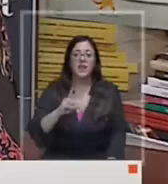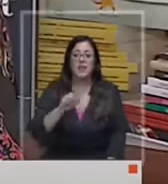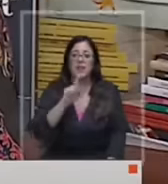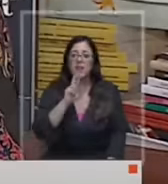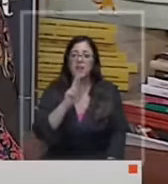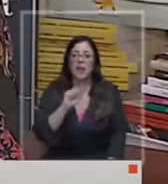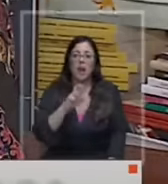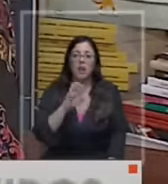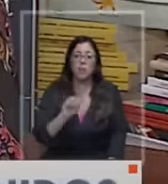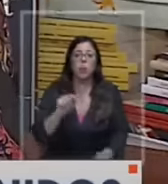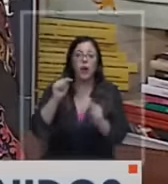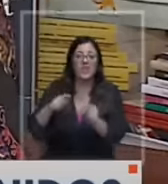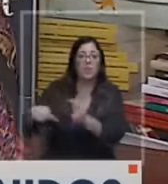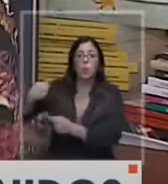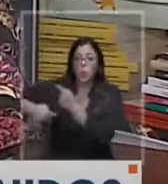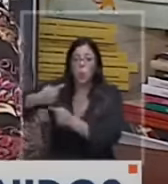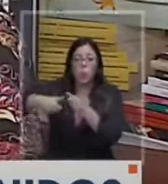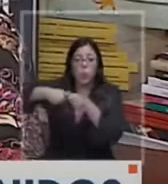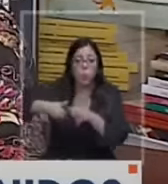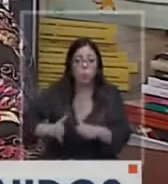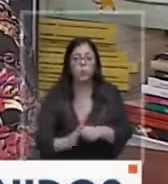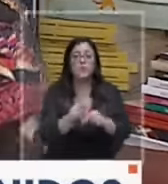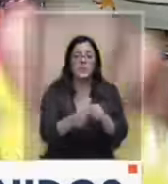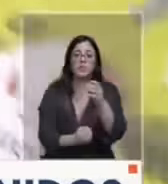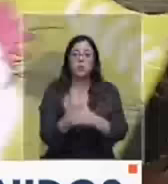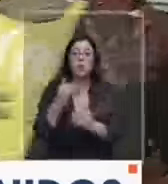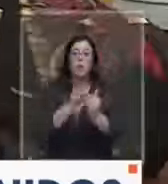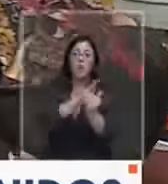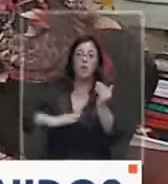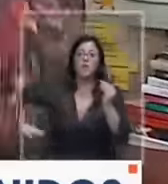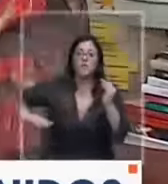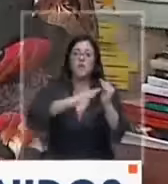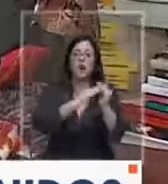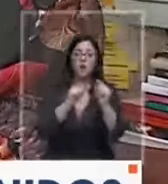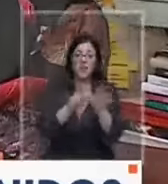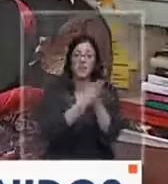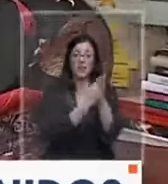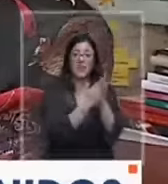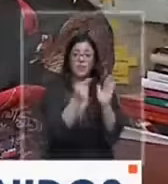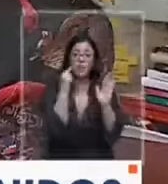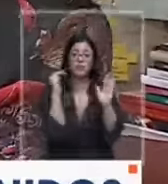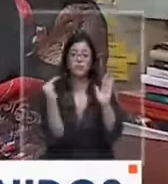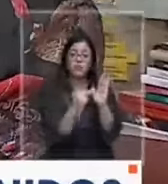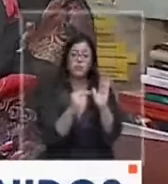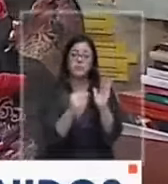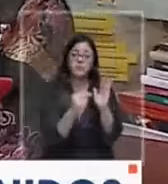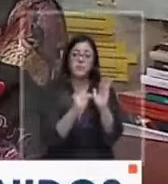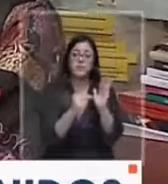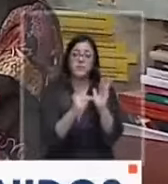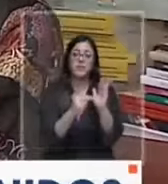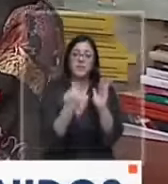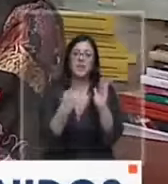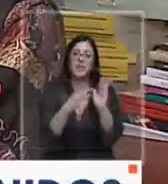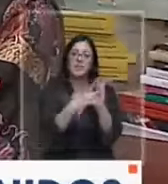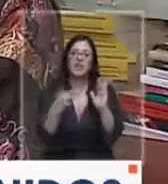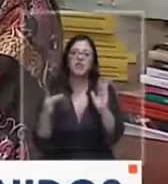y y justamente un nuevo barrio que es este libro acaba de ser seleccionado